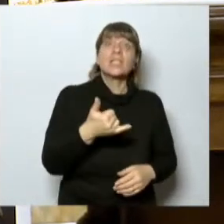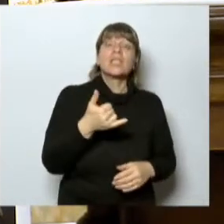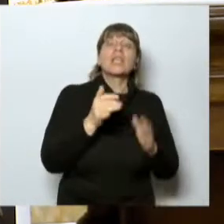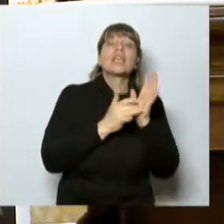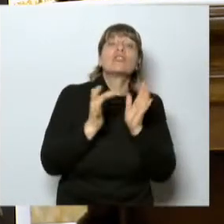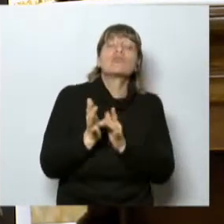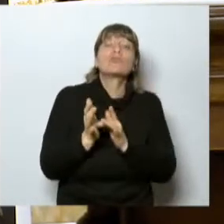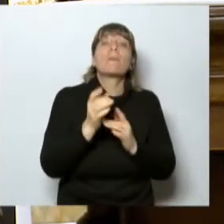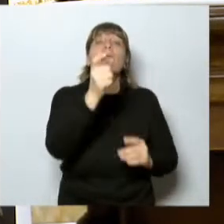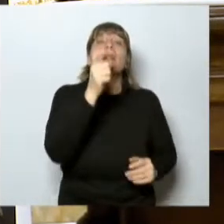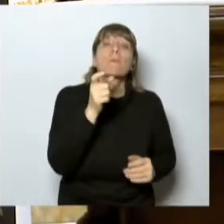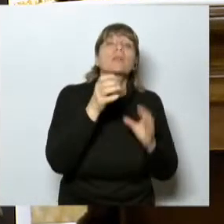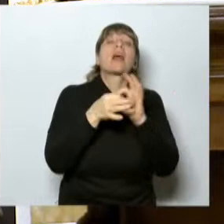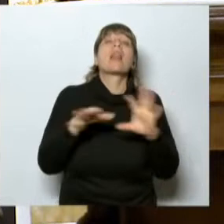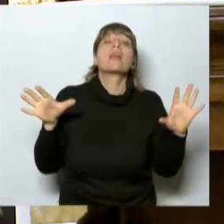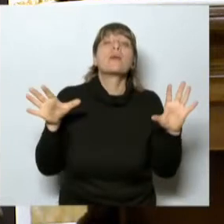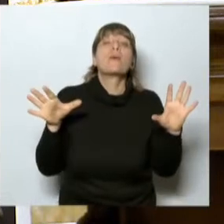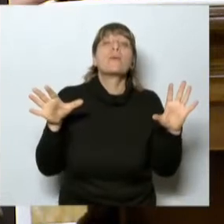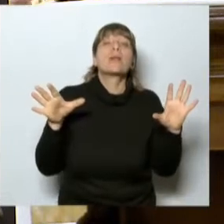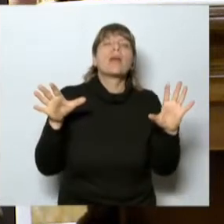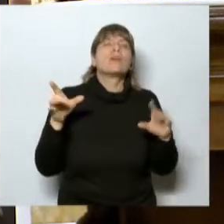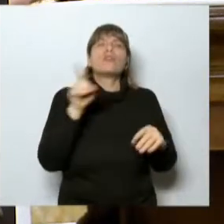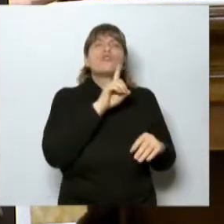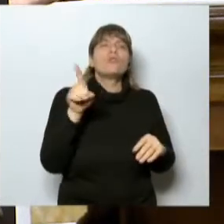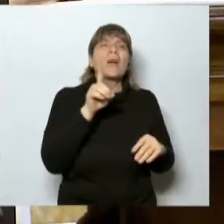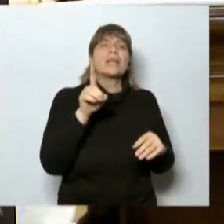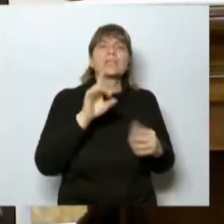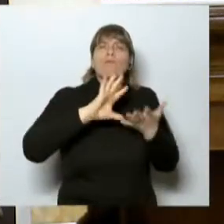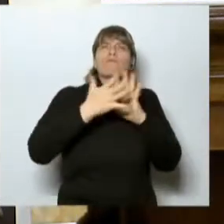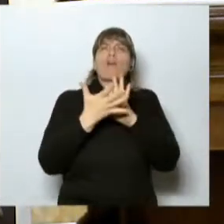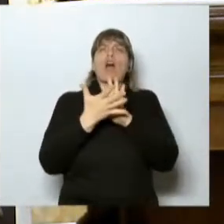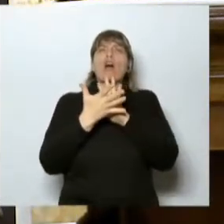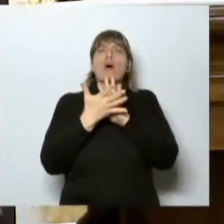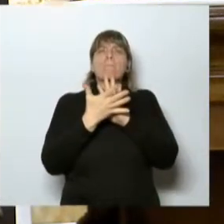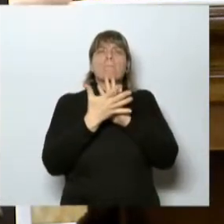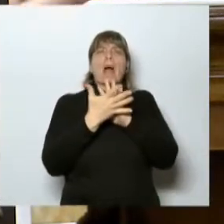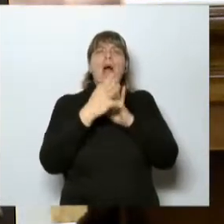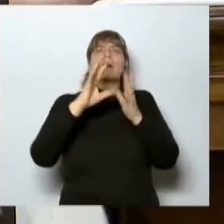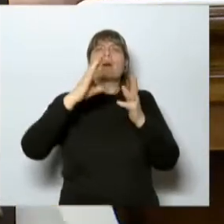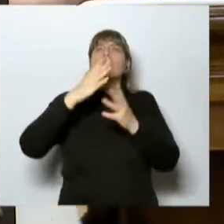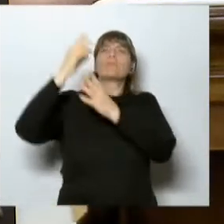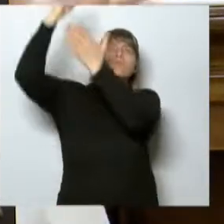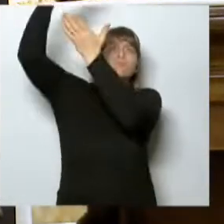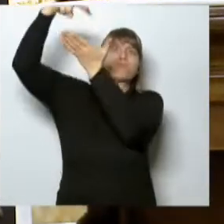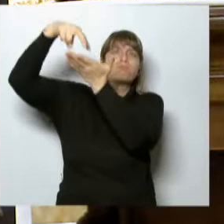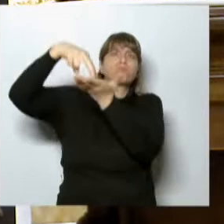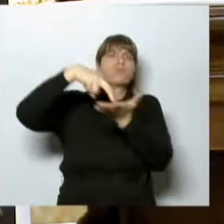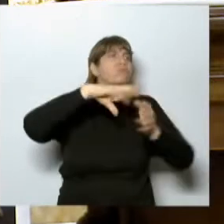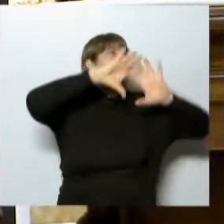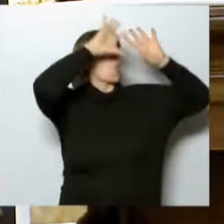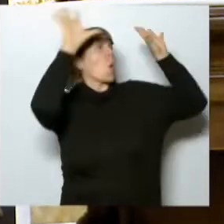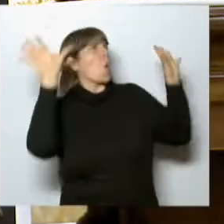que la respuesta sea libre, no causaba una impresión como si fuera un semidios bajado con